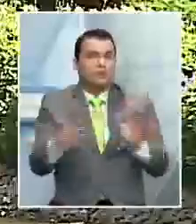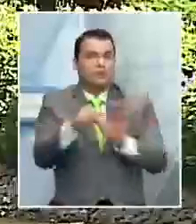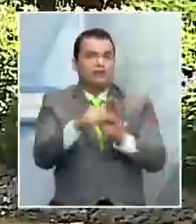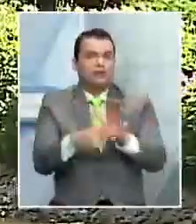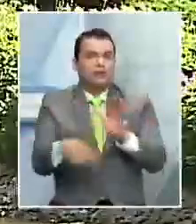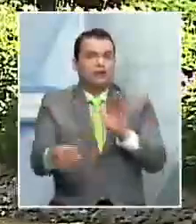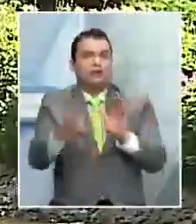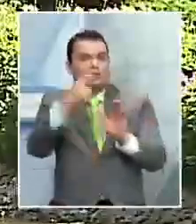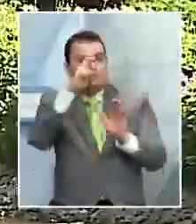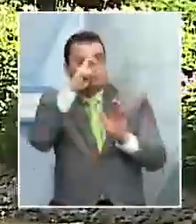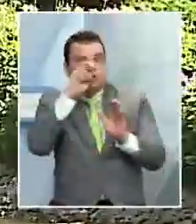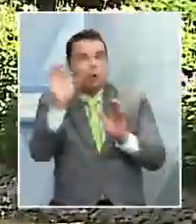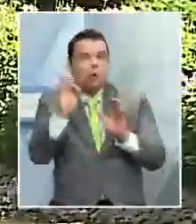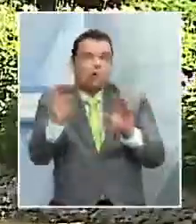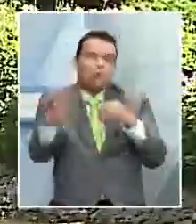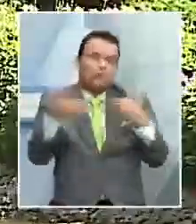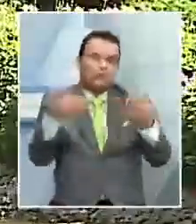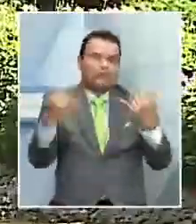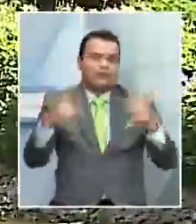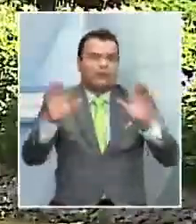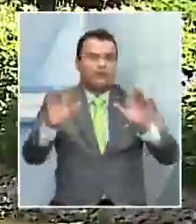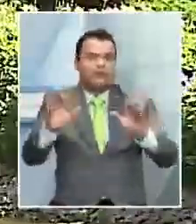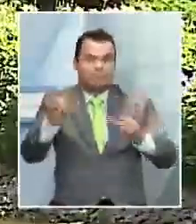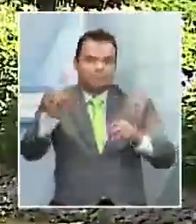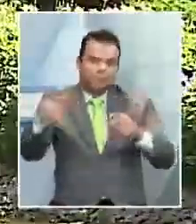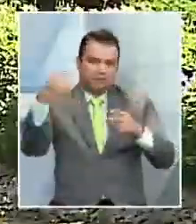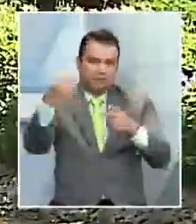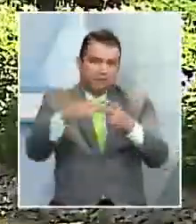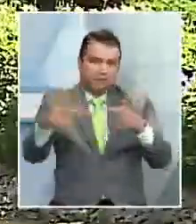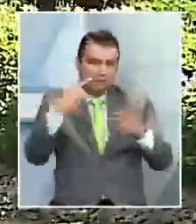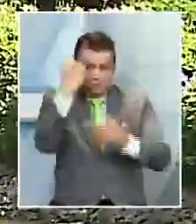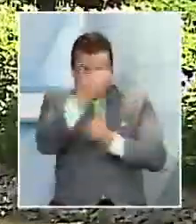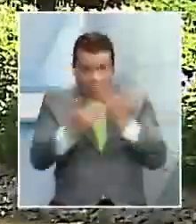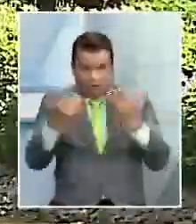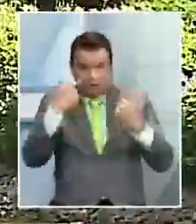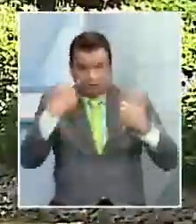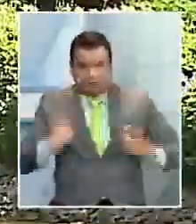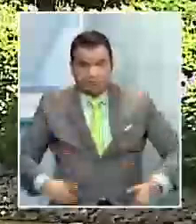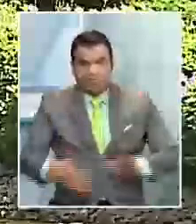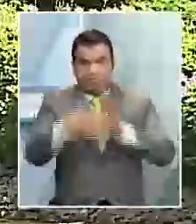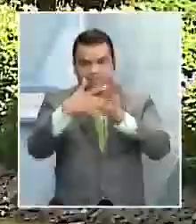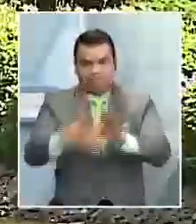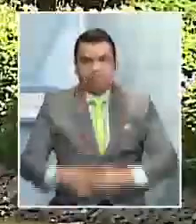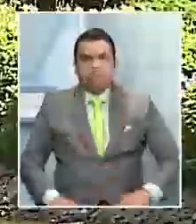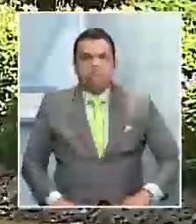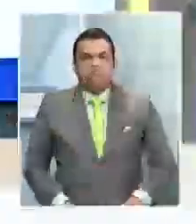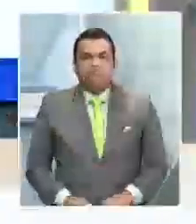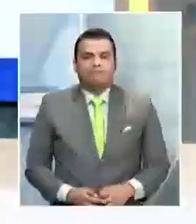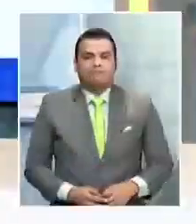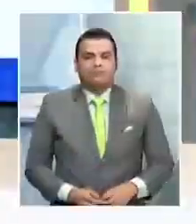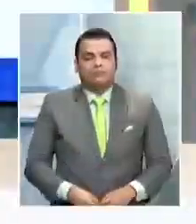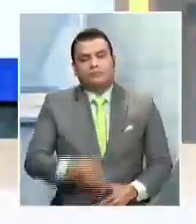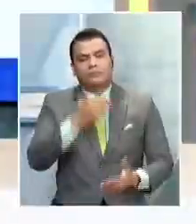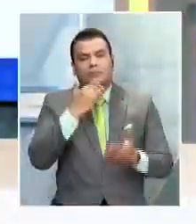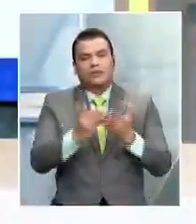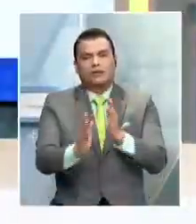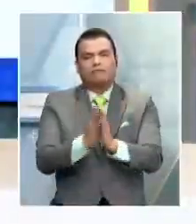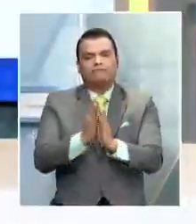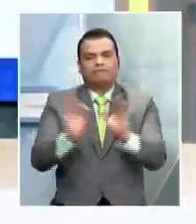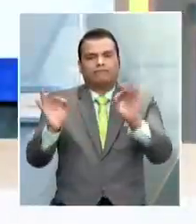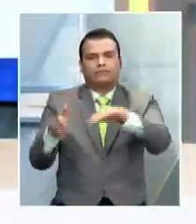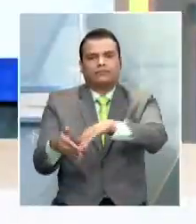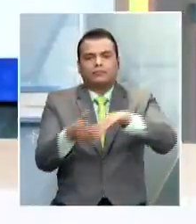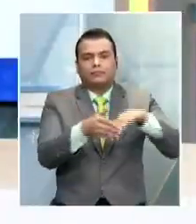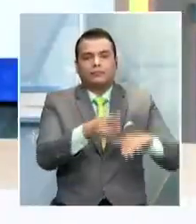estas restricciones o se endurecen. Desde el sur de Cali, Caterina Estacio, 90 minutos, el mejor noticiero regional de Colombia. Muchas gracias, Caterina.